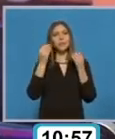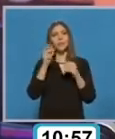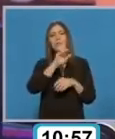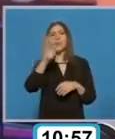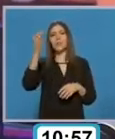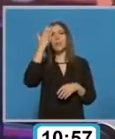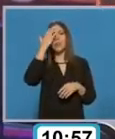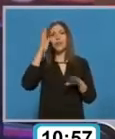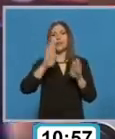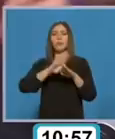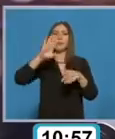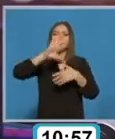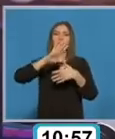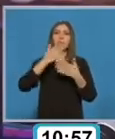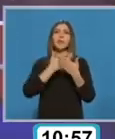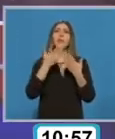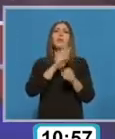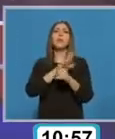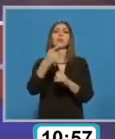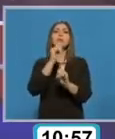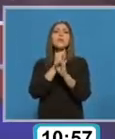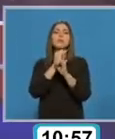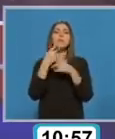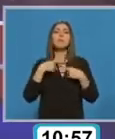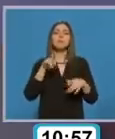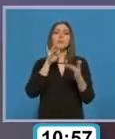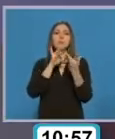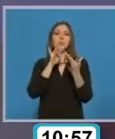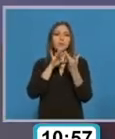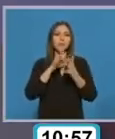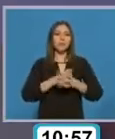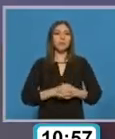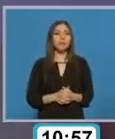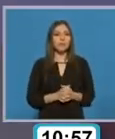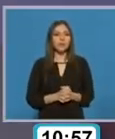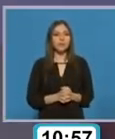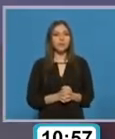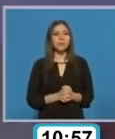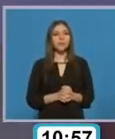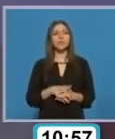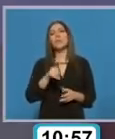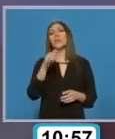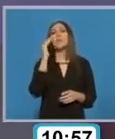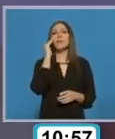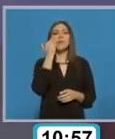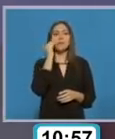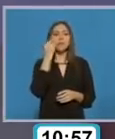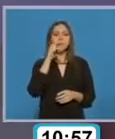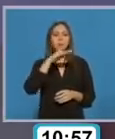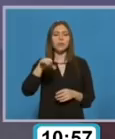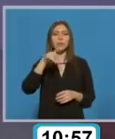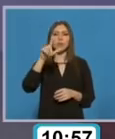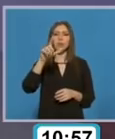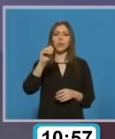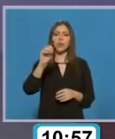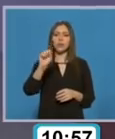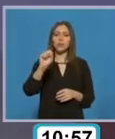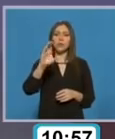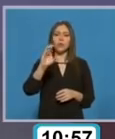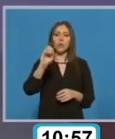reconocidos a nivel latinoamericano. Sus redes sociales para que los contacten. Nos contactan por vía Facebook, busquen Los